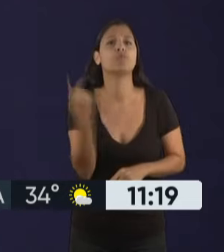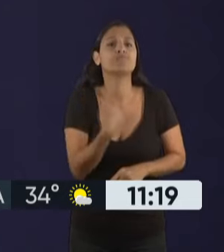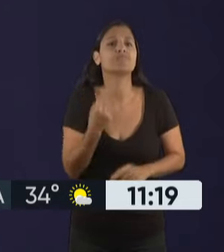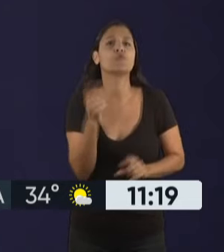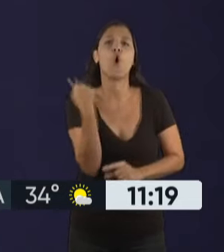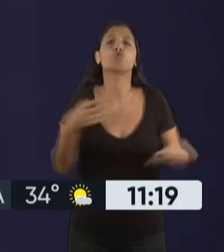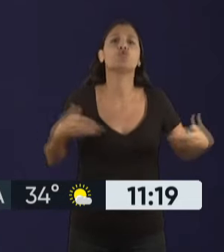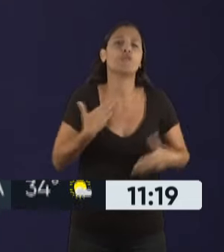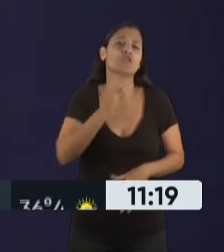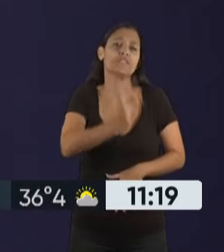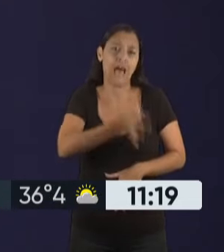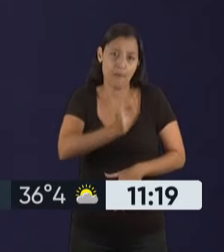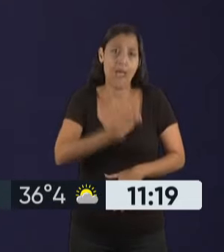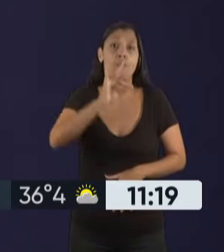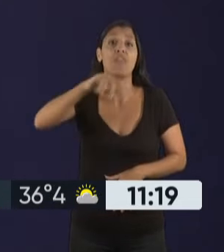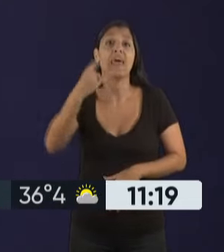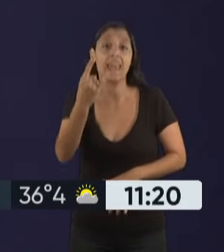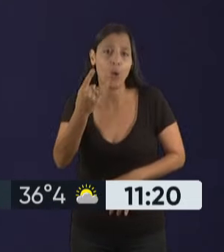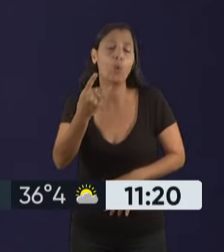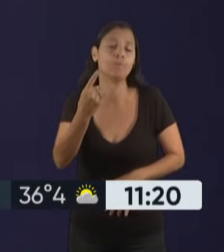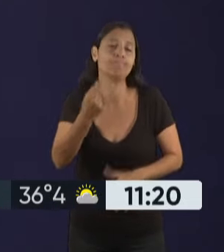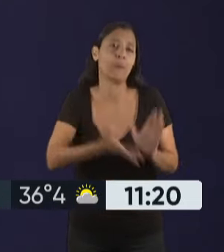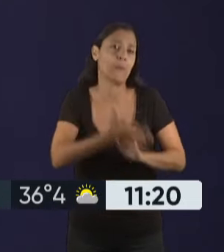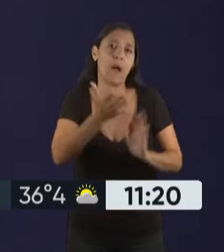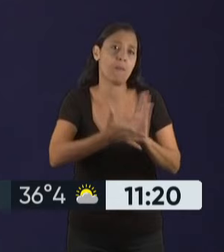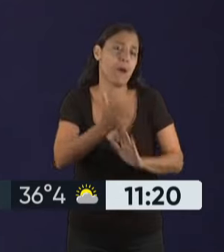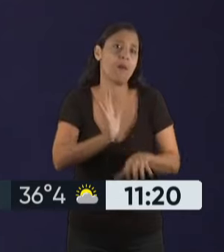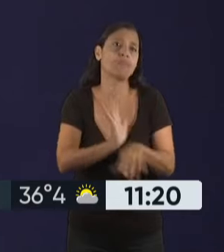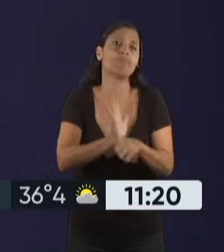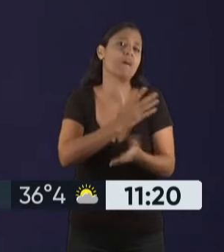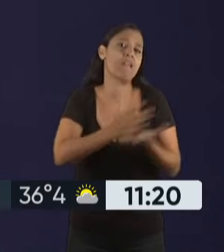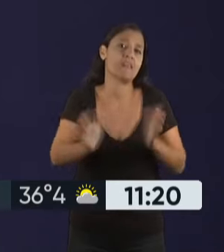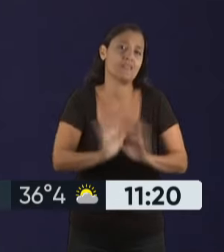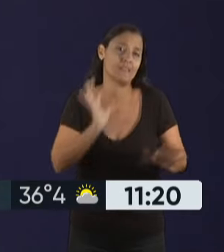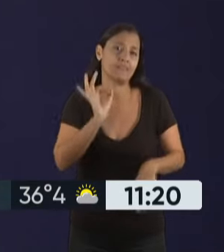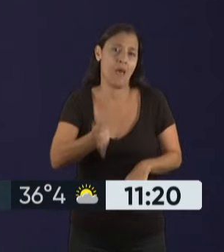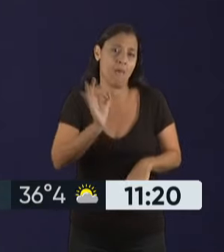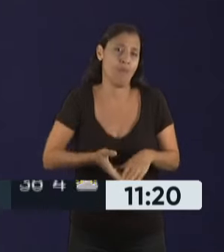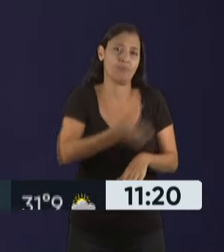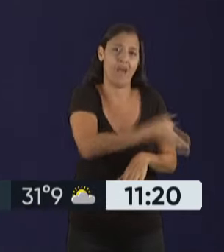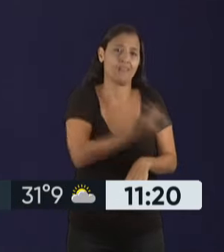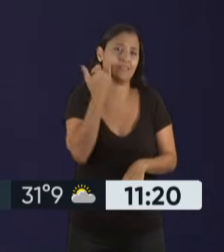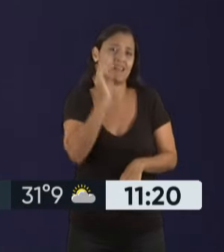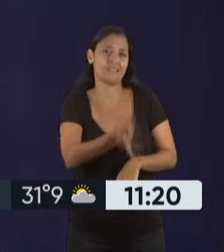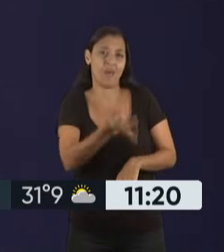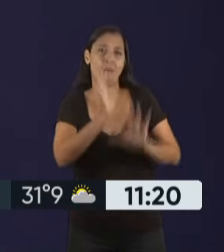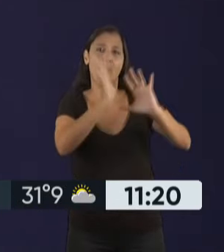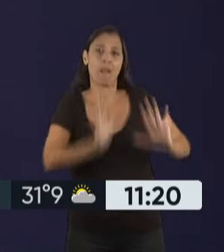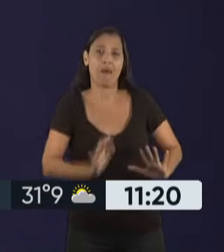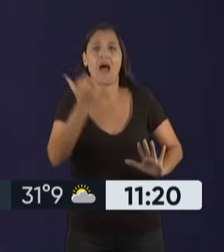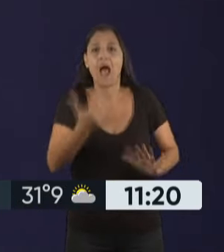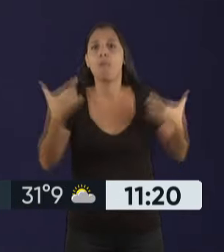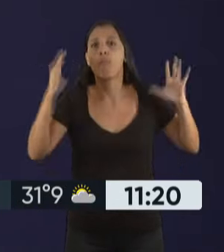que el el dnu eh iba a ser rechazado o que tenía posibilidades